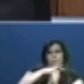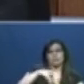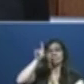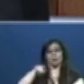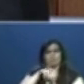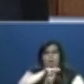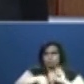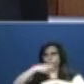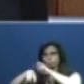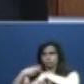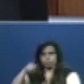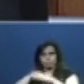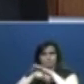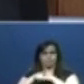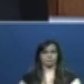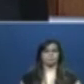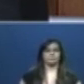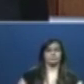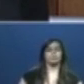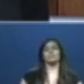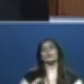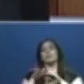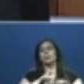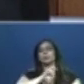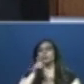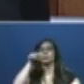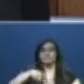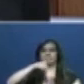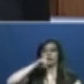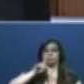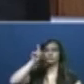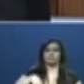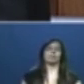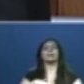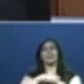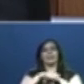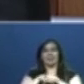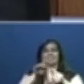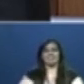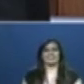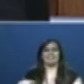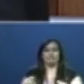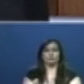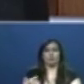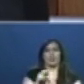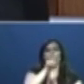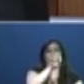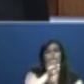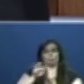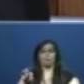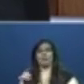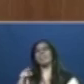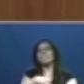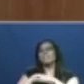recuperación por otro lado aprobaremos en este año el plan director de la red natura 2000 que entre otros extremos determinará las bases para la